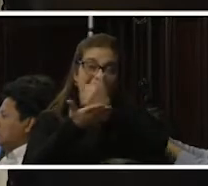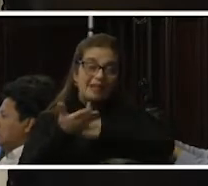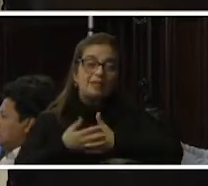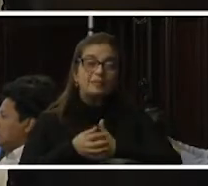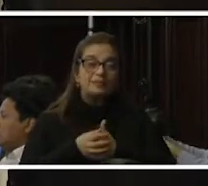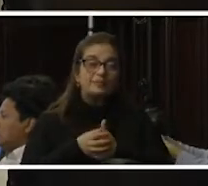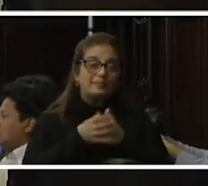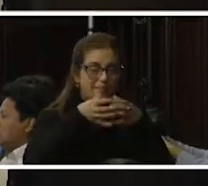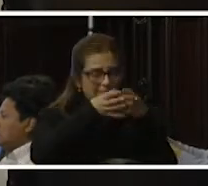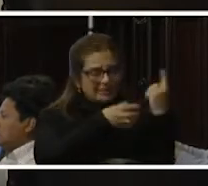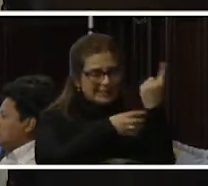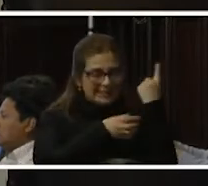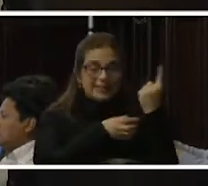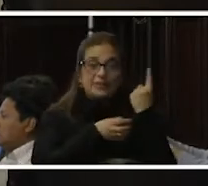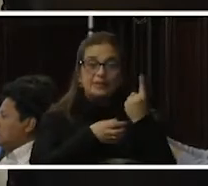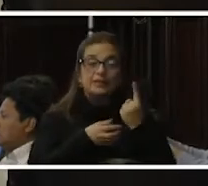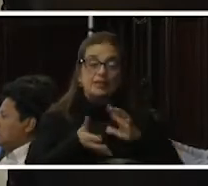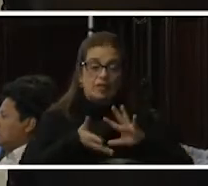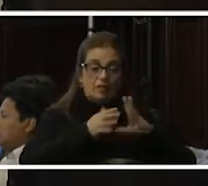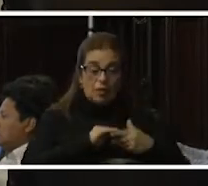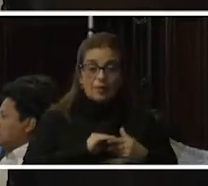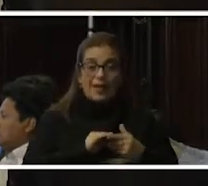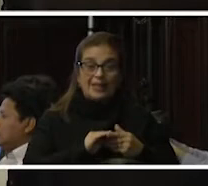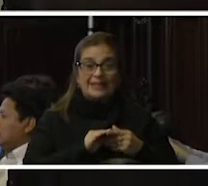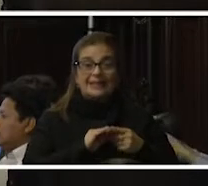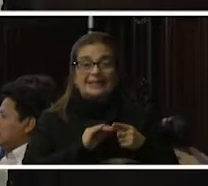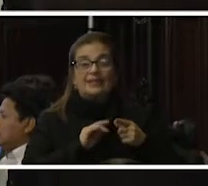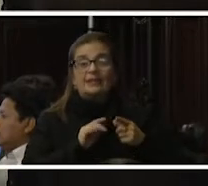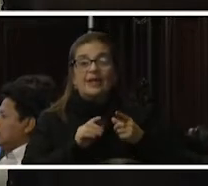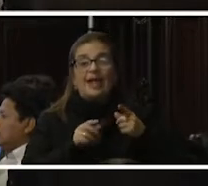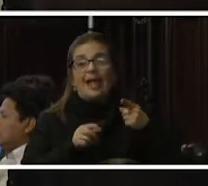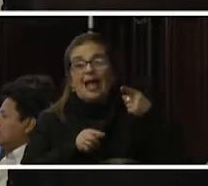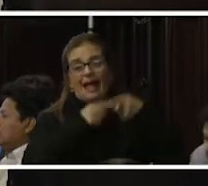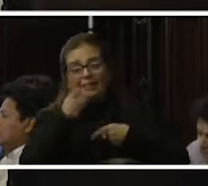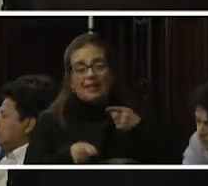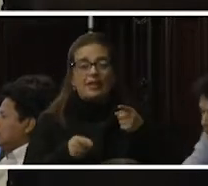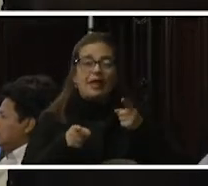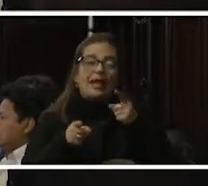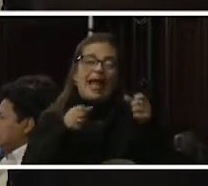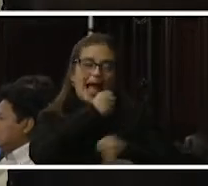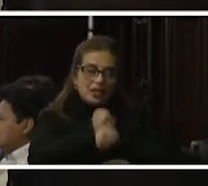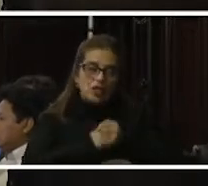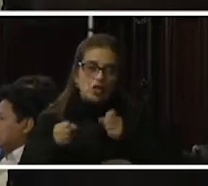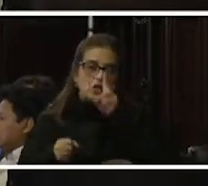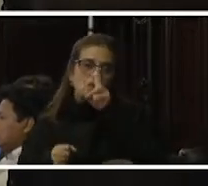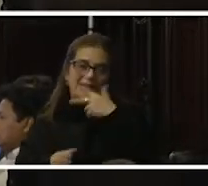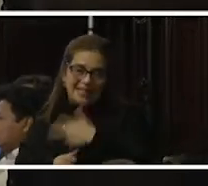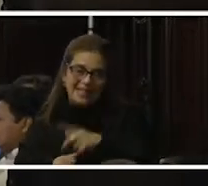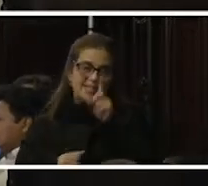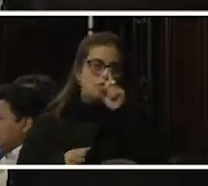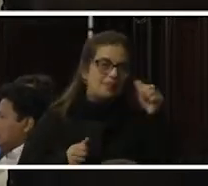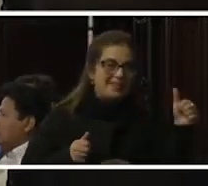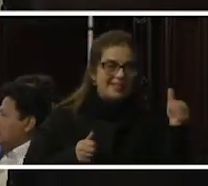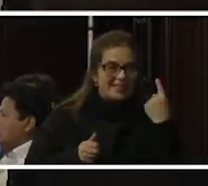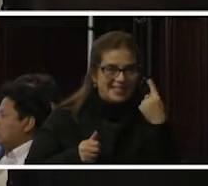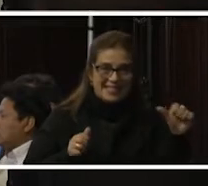en aislamiento como atacan ocurridos en los años 2013 y 2016 en